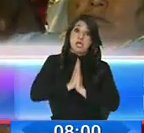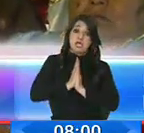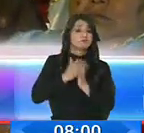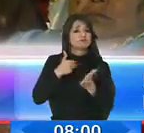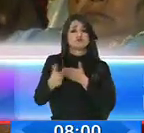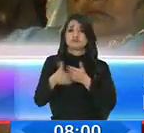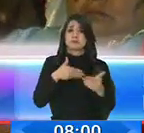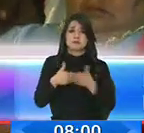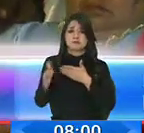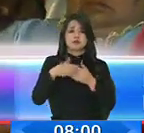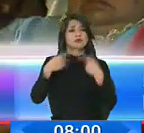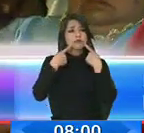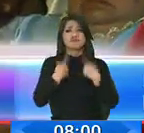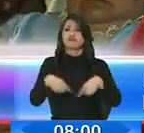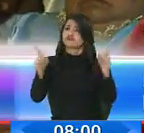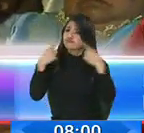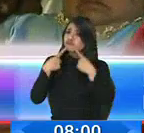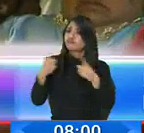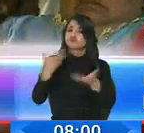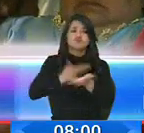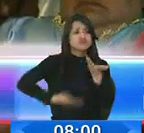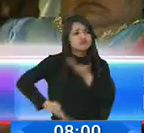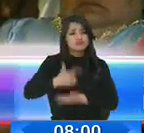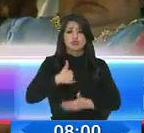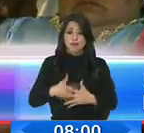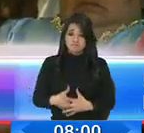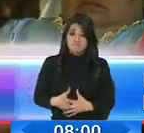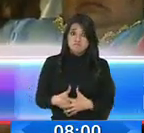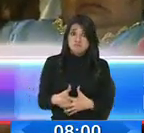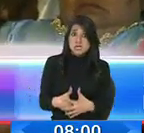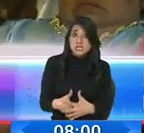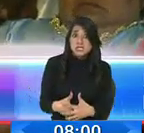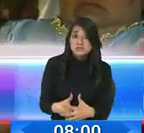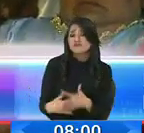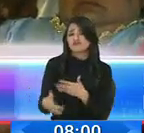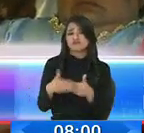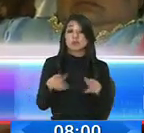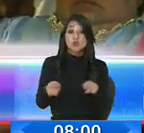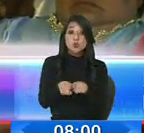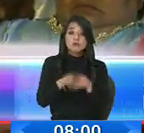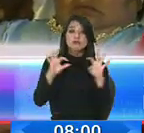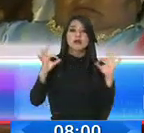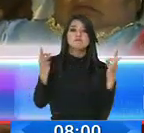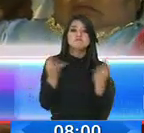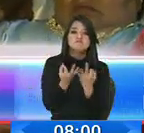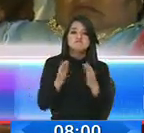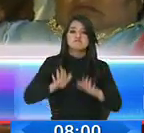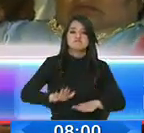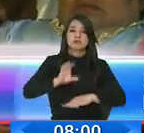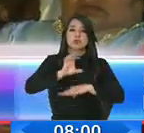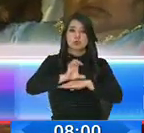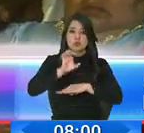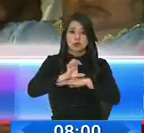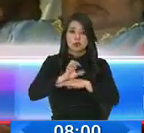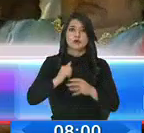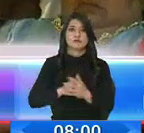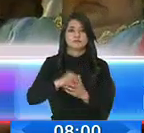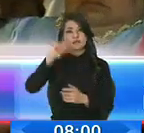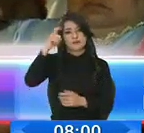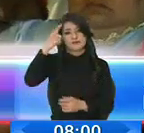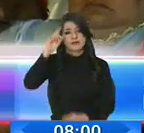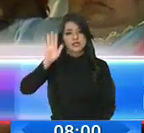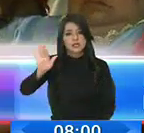a anunciar, a compartir la buena noticia, nuestra familia, nuestra patria, nuestros